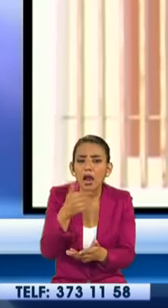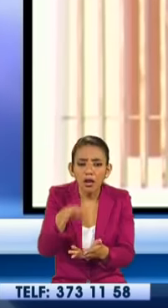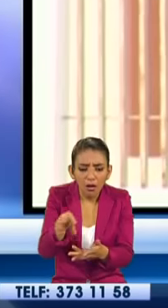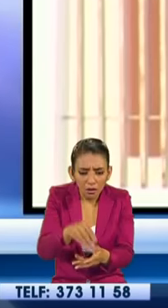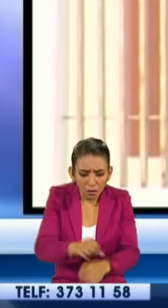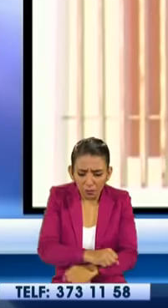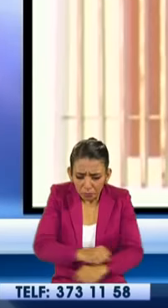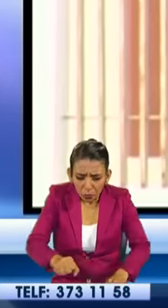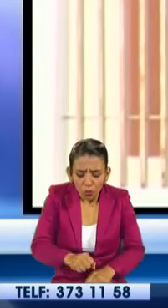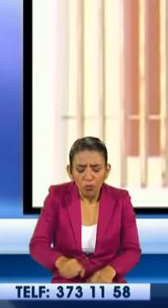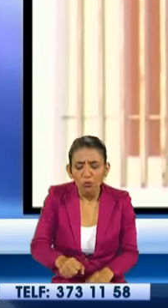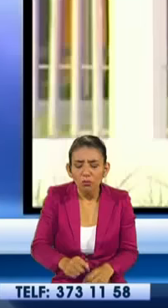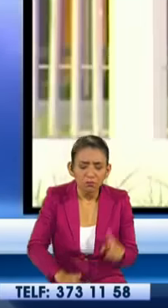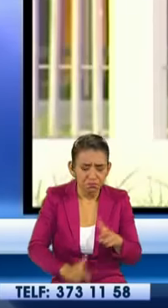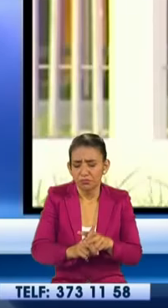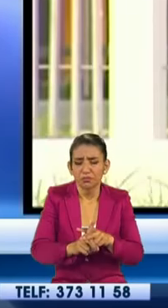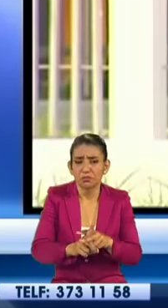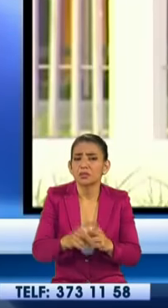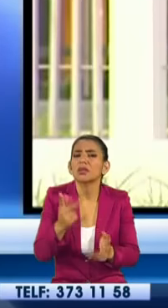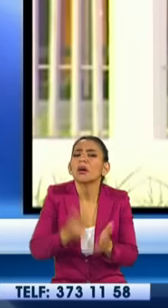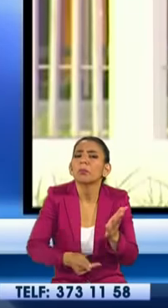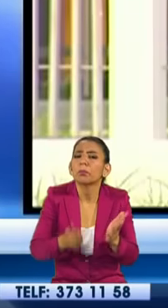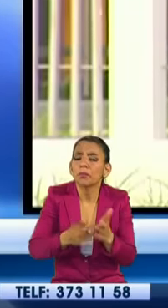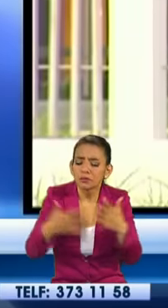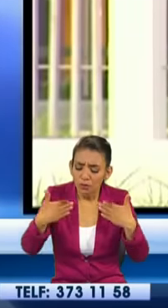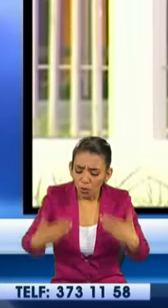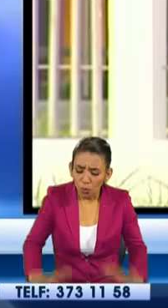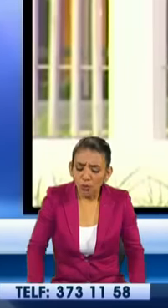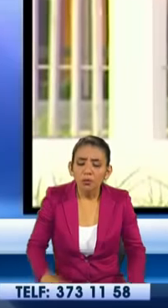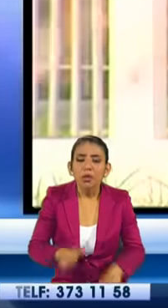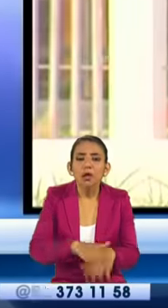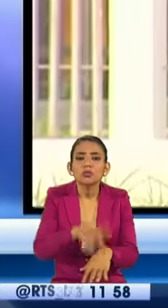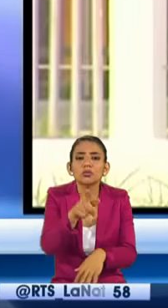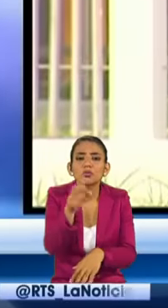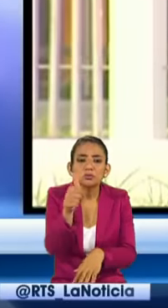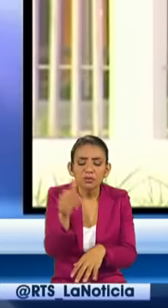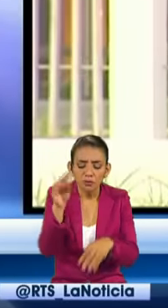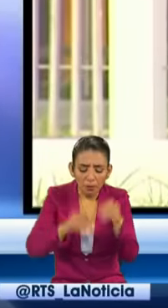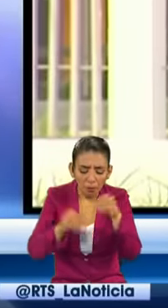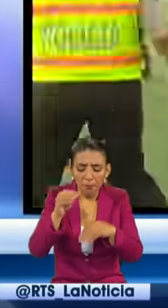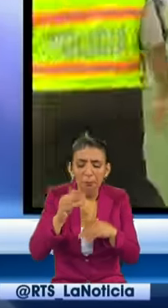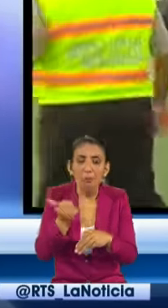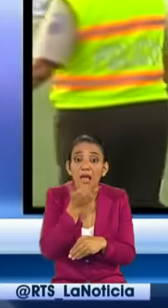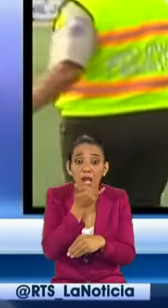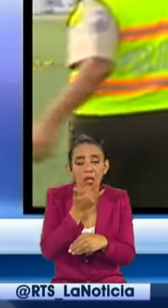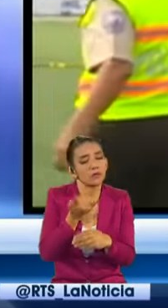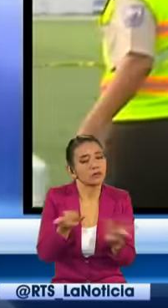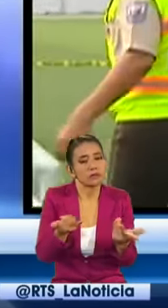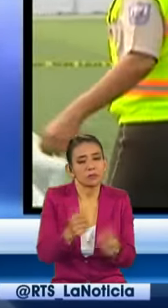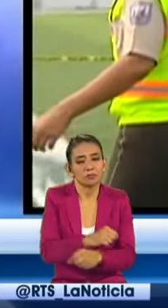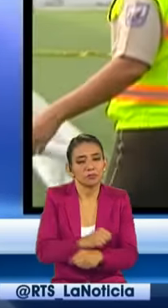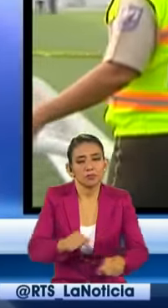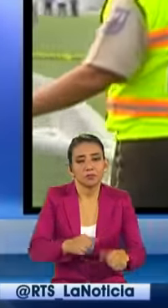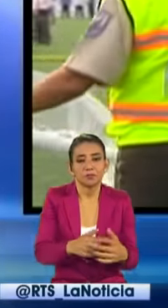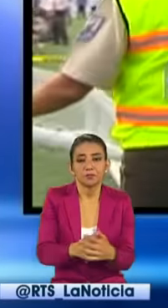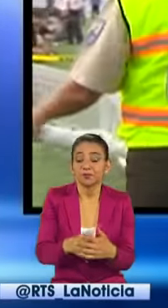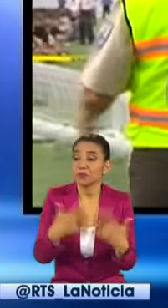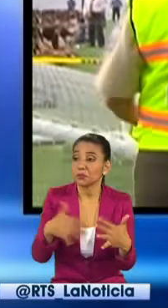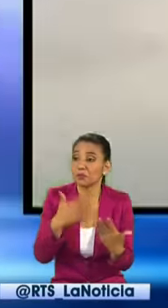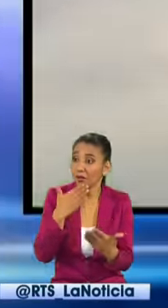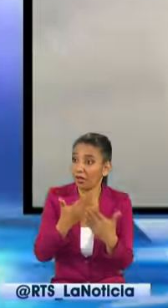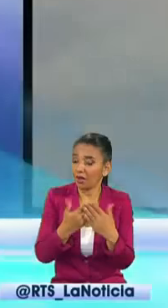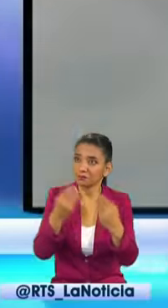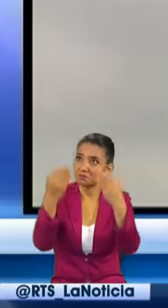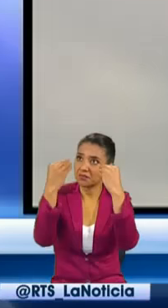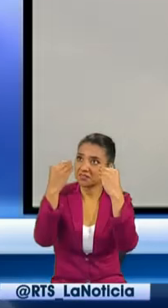de una explosión inesperada de una camareta, producto de una mala manipulación de este tipo de material pirotécnico. Gracias a esto que están haciendo